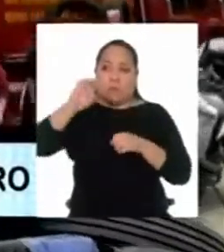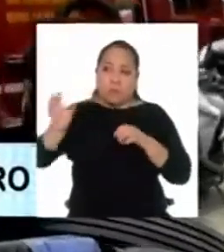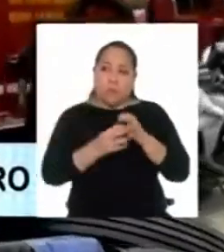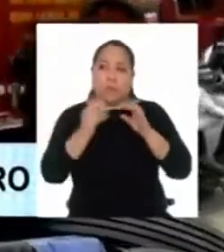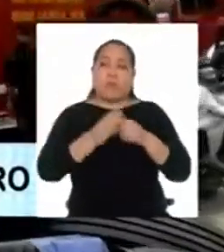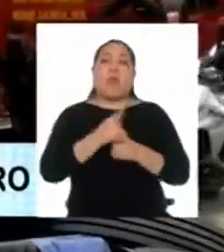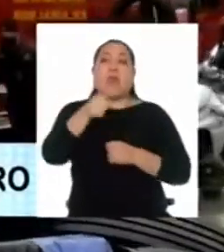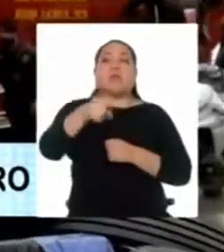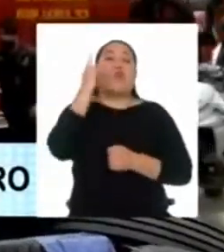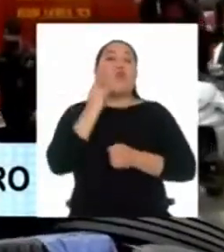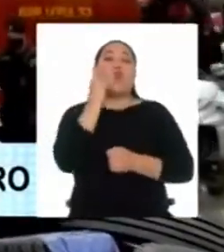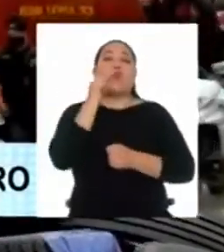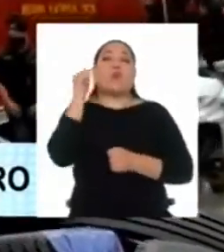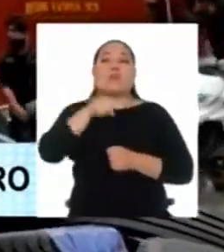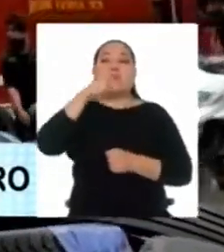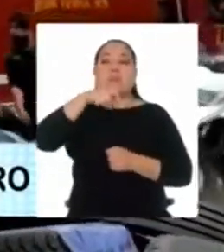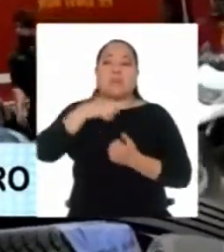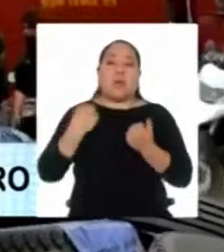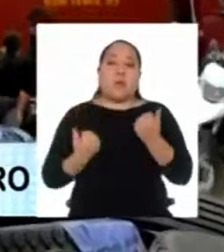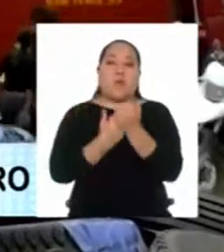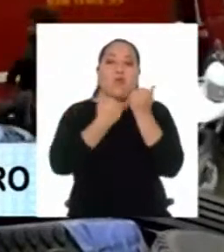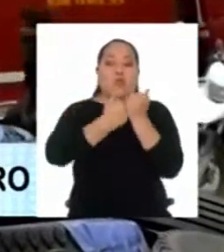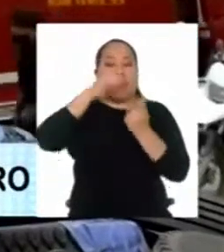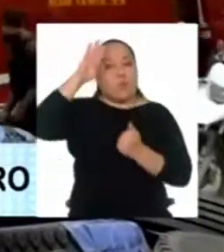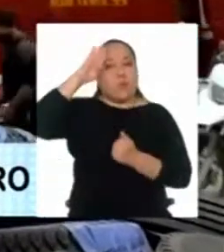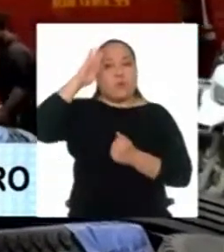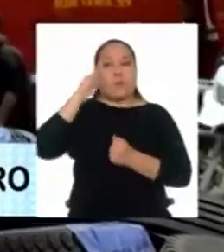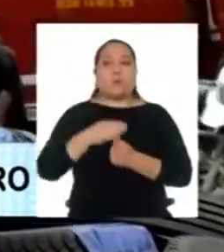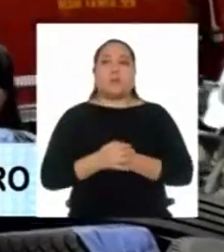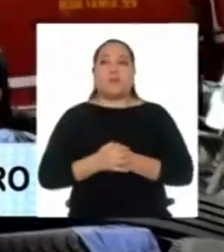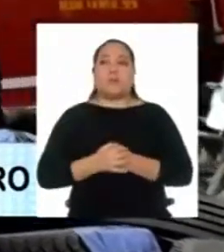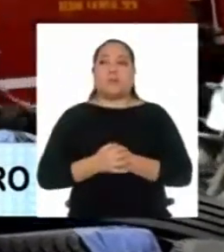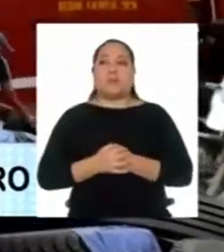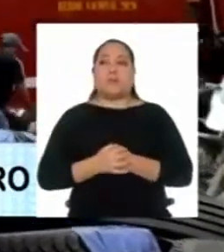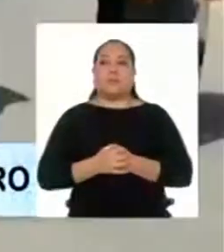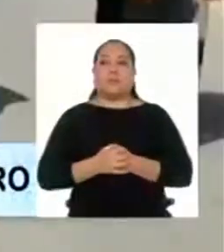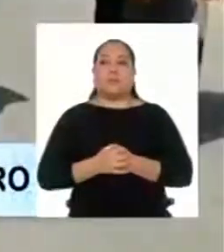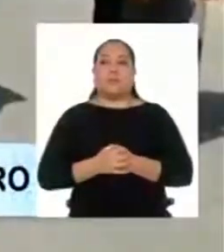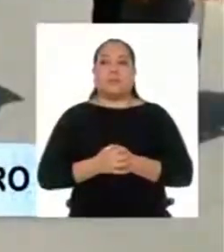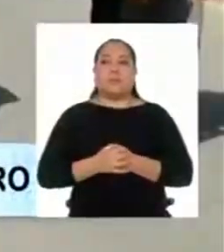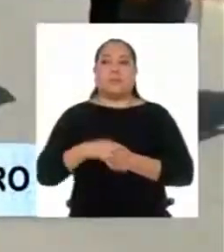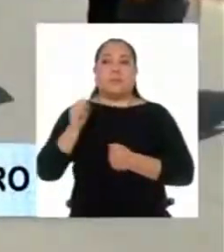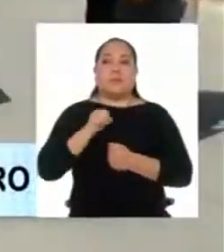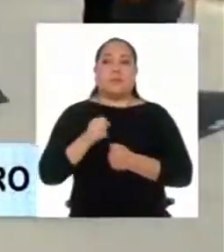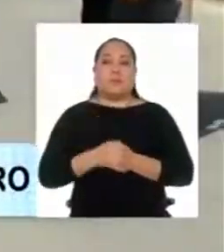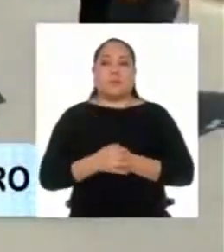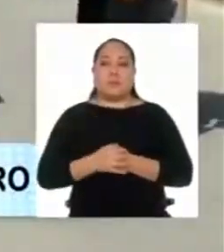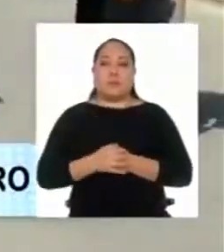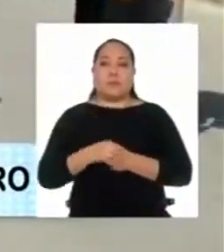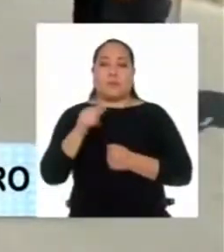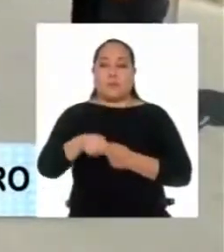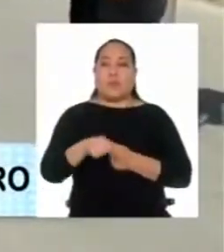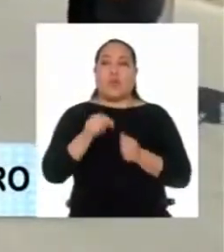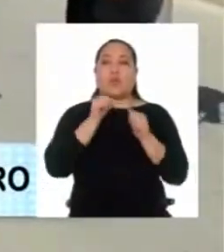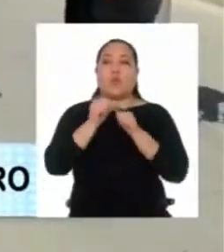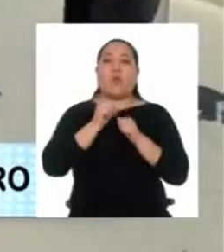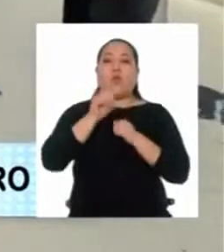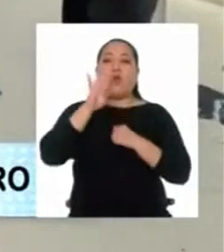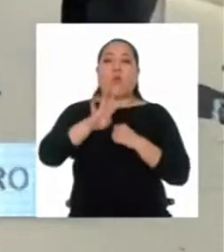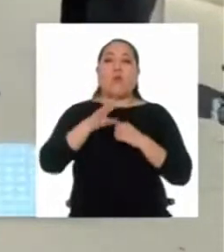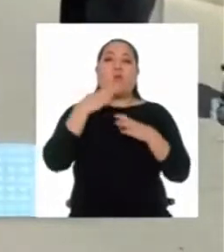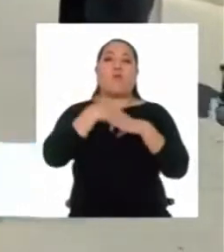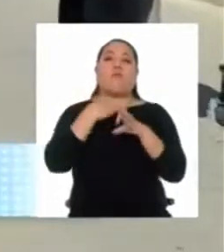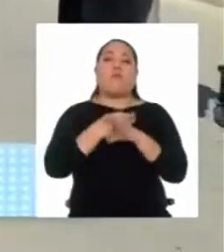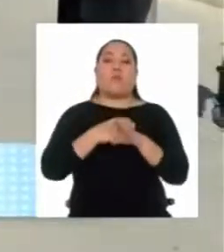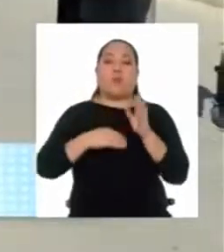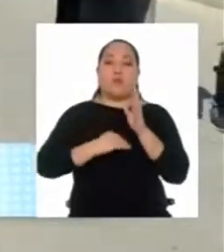Debido a la emergencia, fue necesario el apoyo de la policía. El incendio es un tipo 4, de acuerdo al nivel,